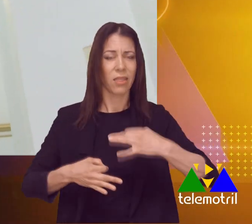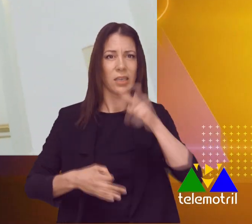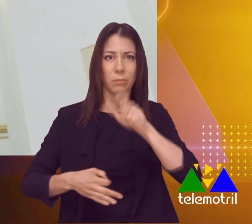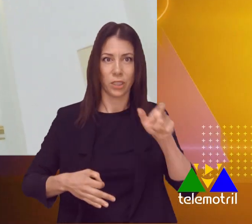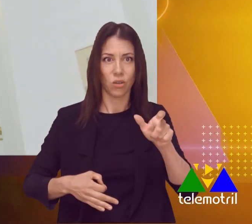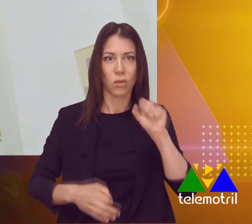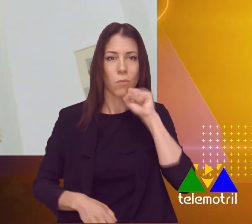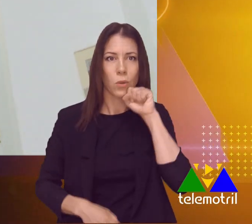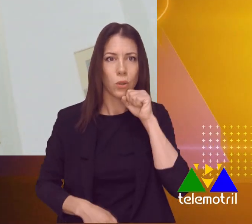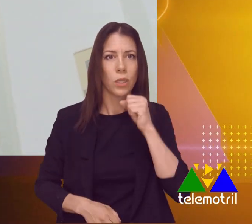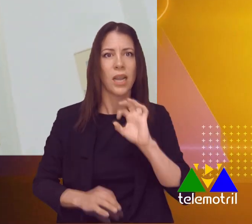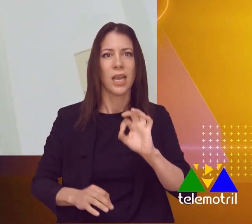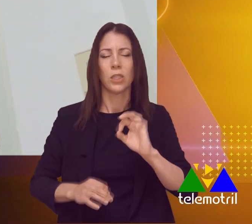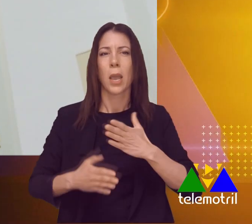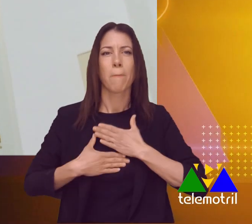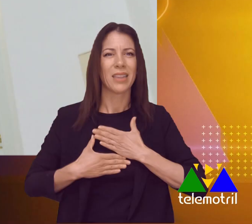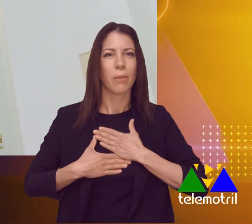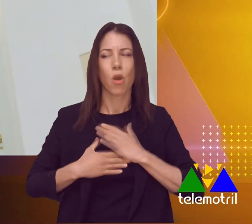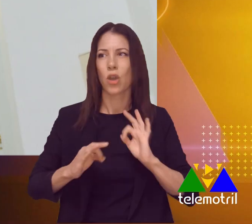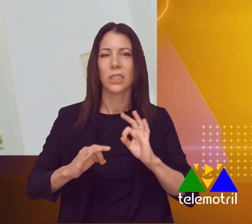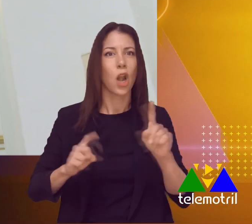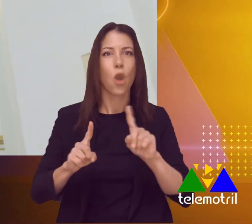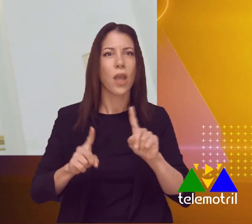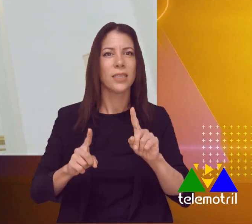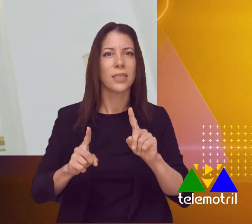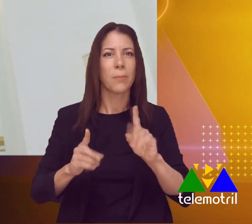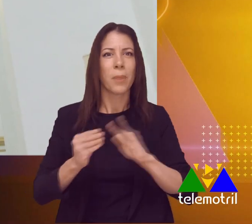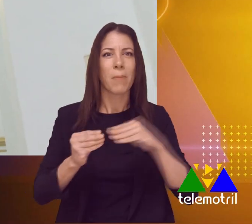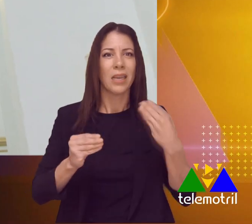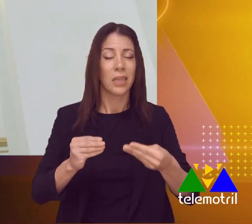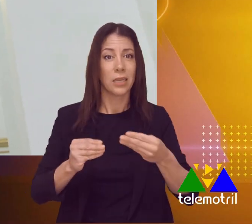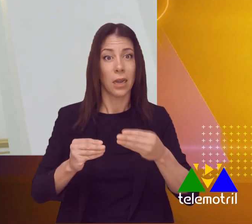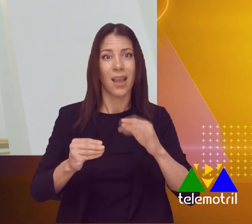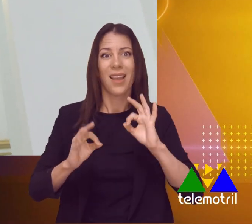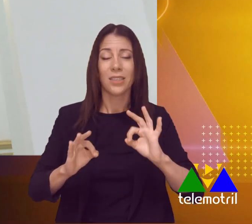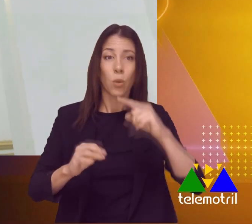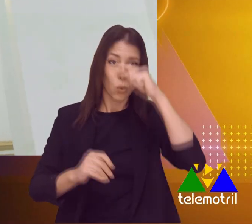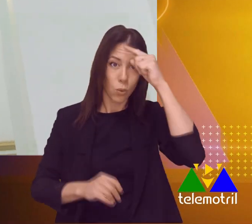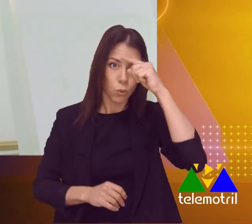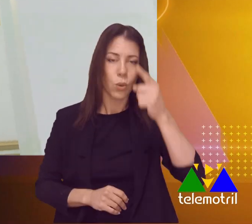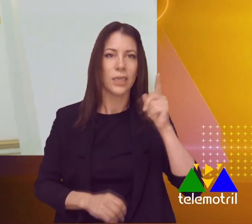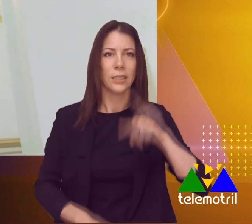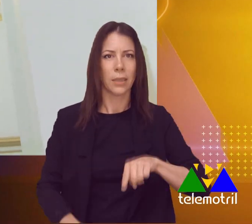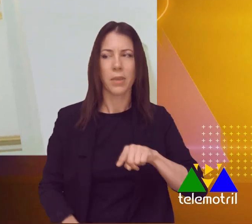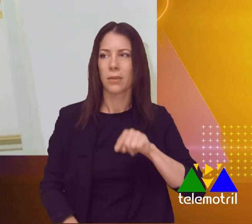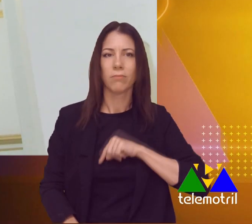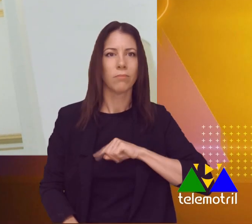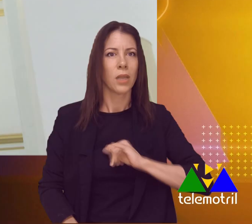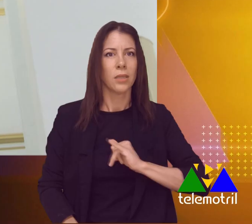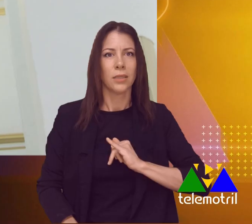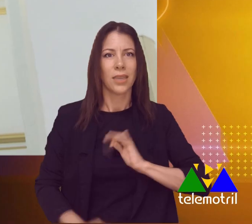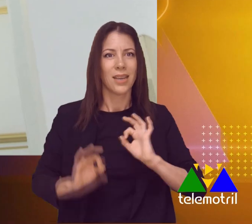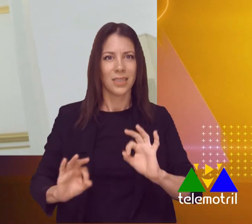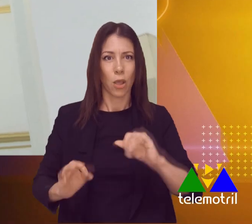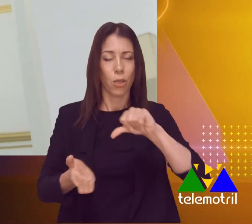de ese patrimonio inmaterial que conforma la cultura y conforma el ser de una